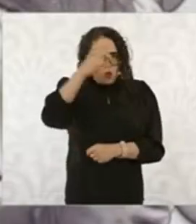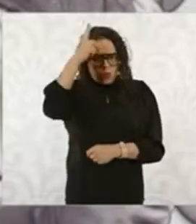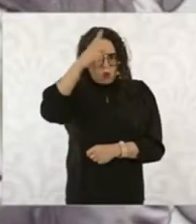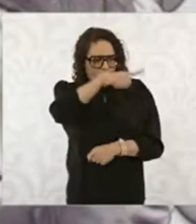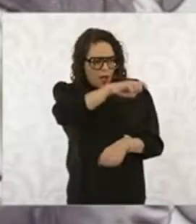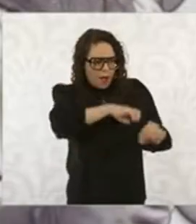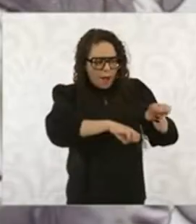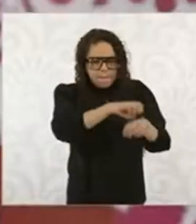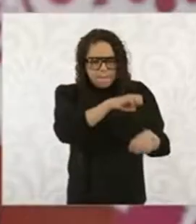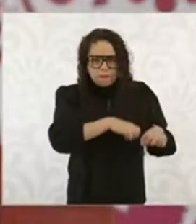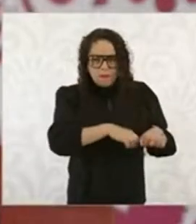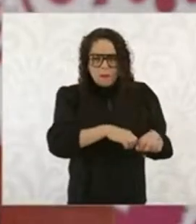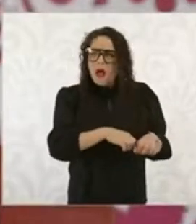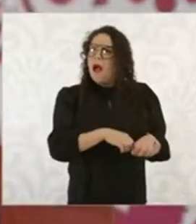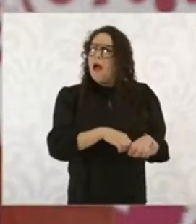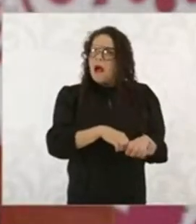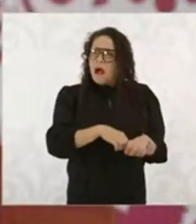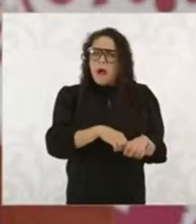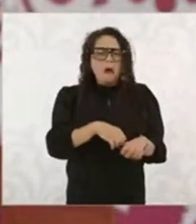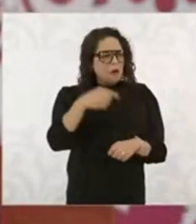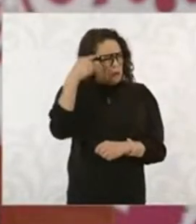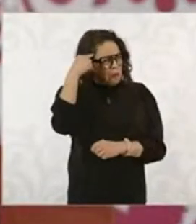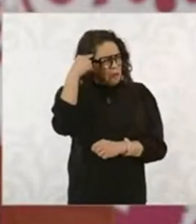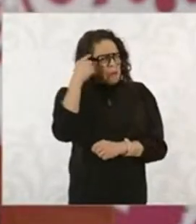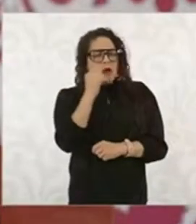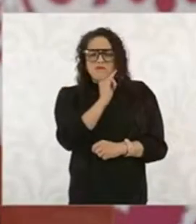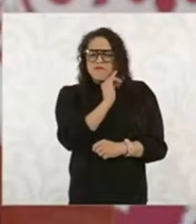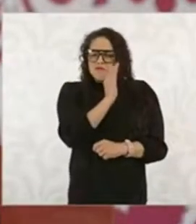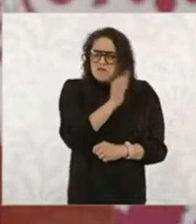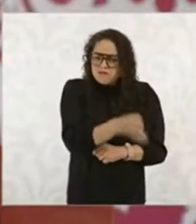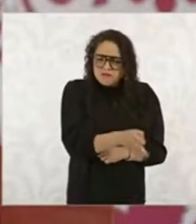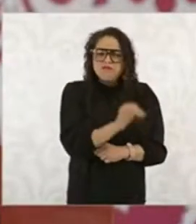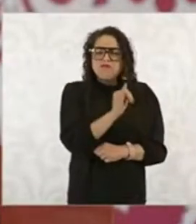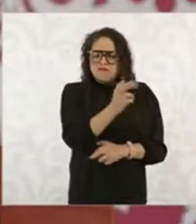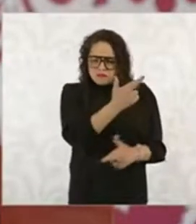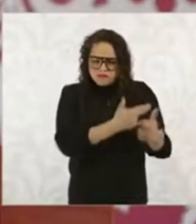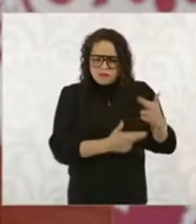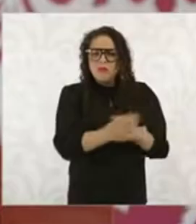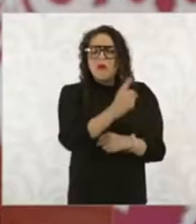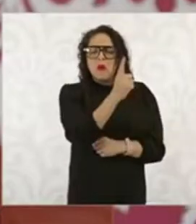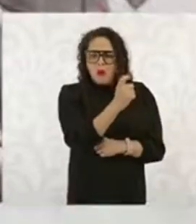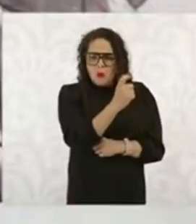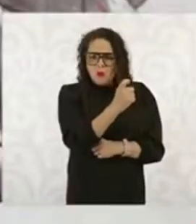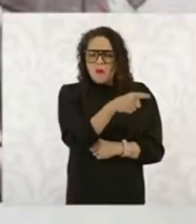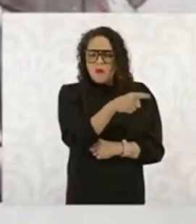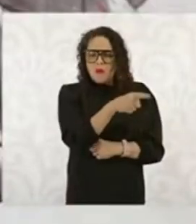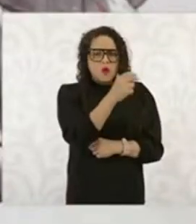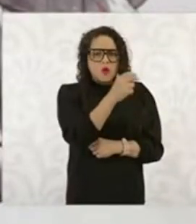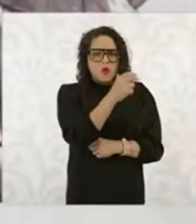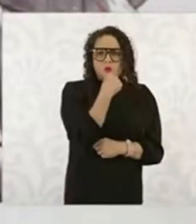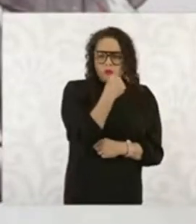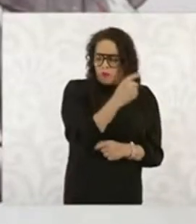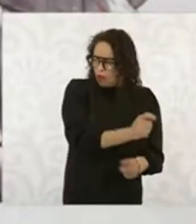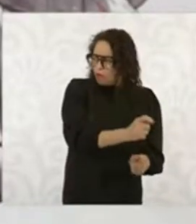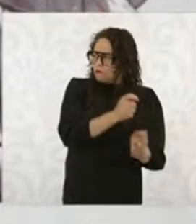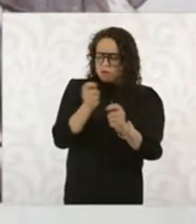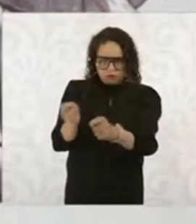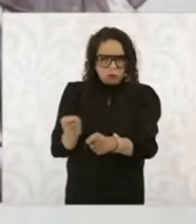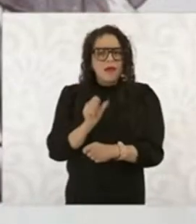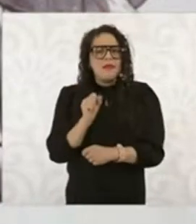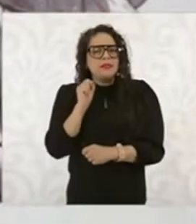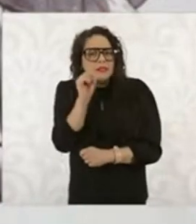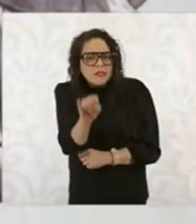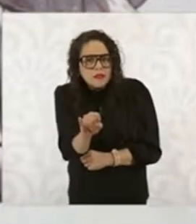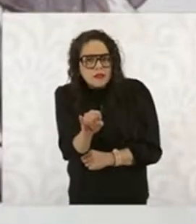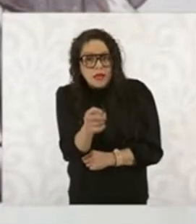el exceso, digamos, de agua que no estaban utilizando, pero que tenían concesionado. Eso en realidad, si se fijan, es